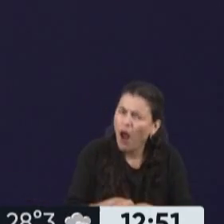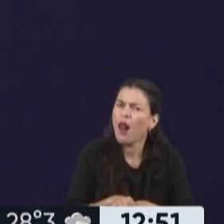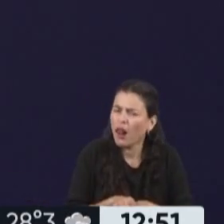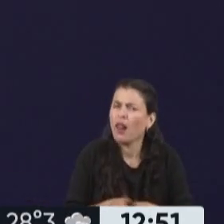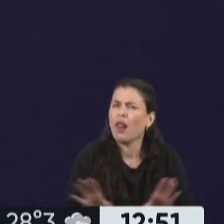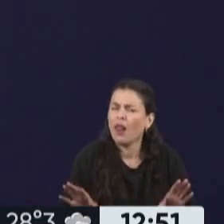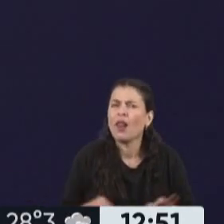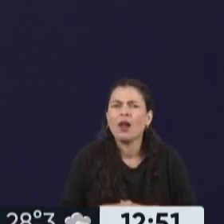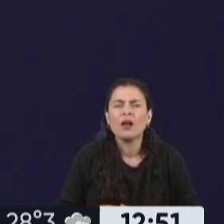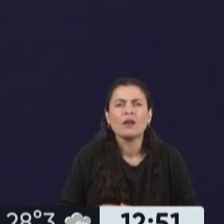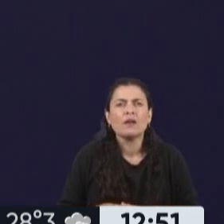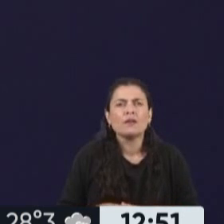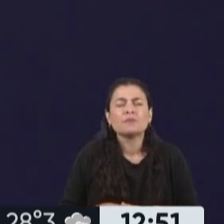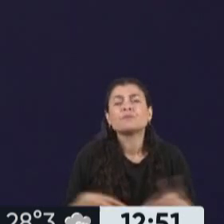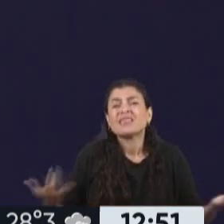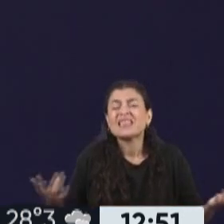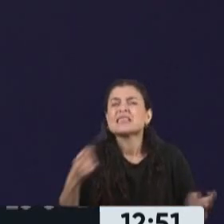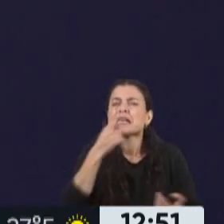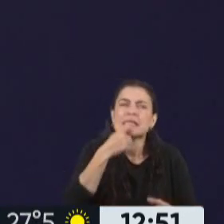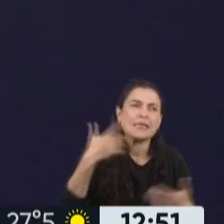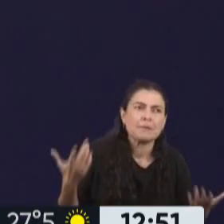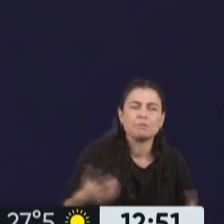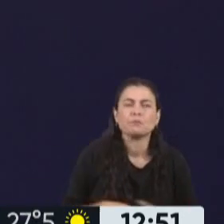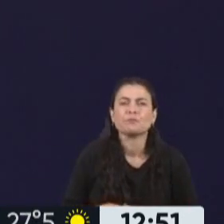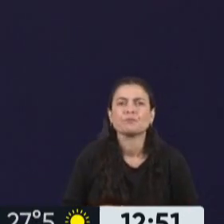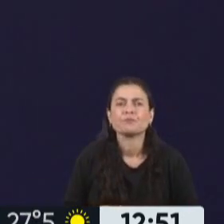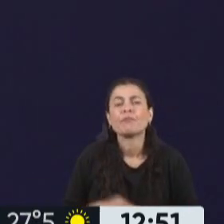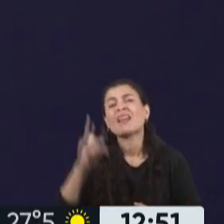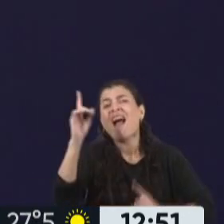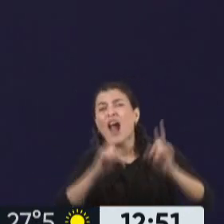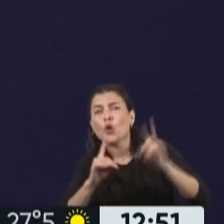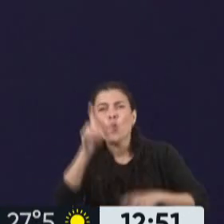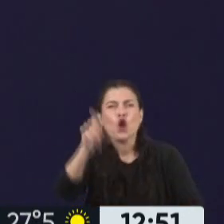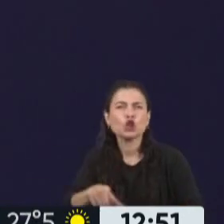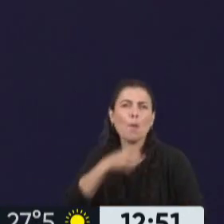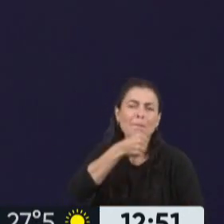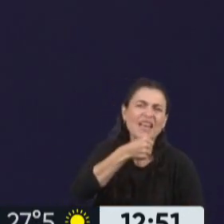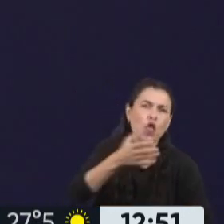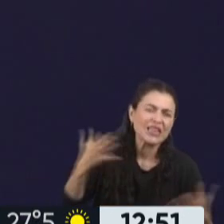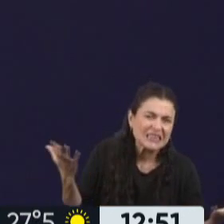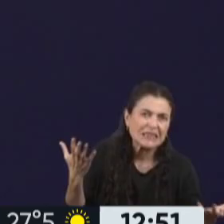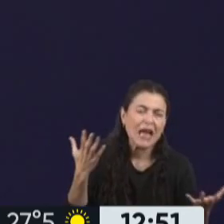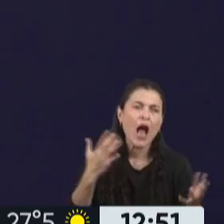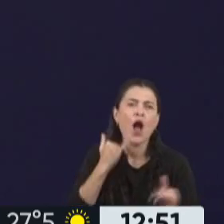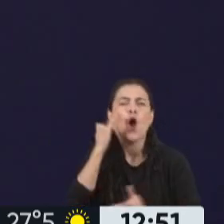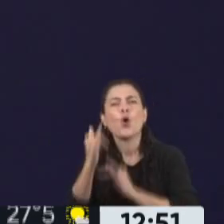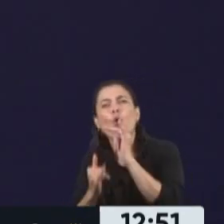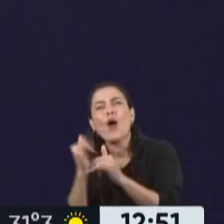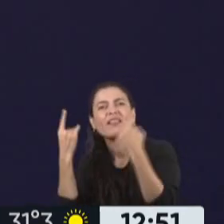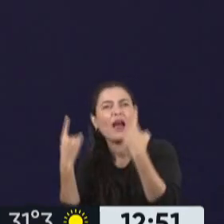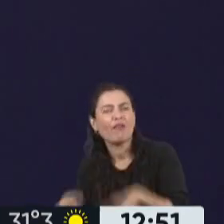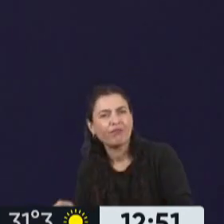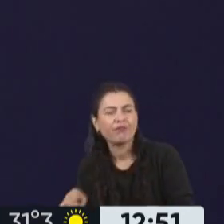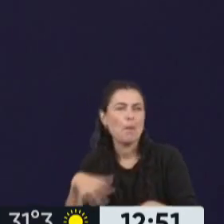forma, cuando hay determinados periodistas que transmiten